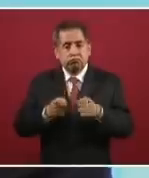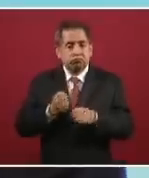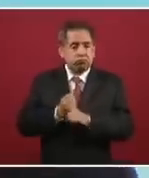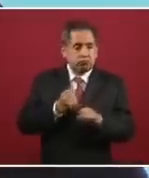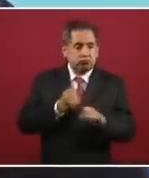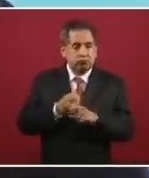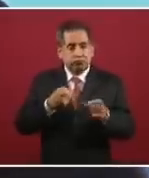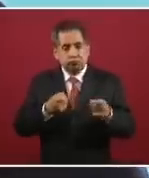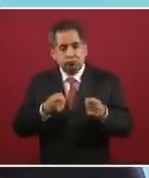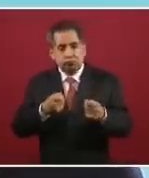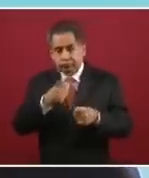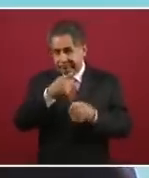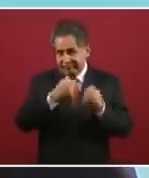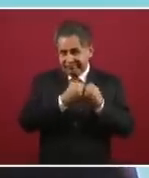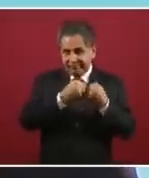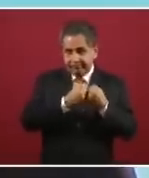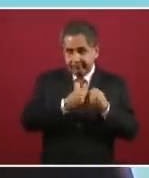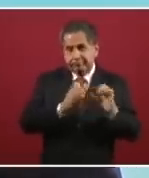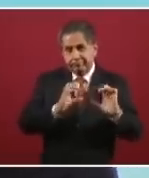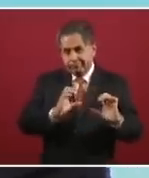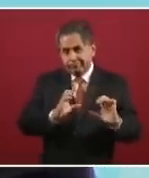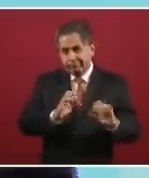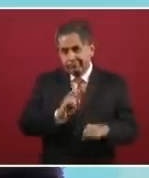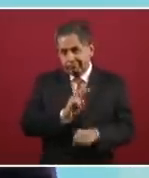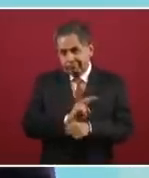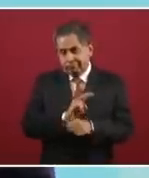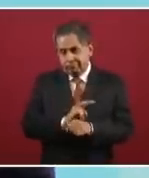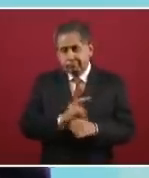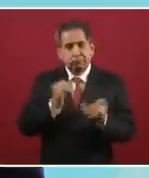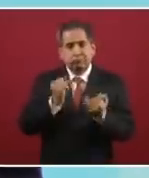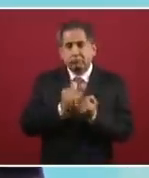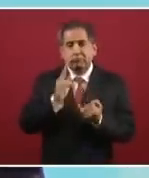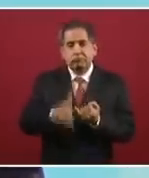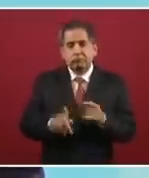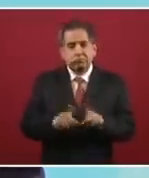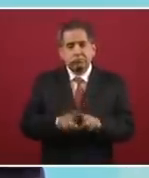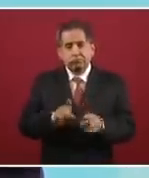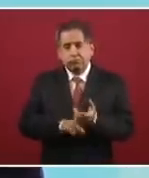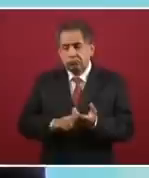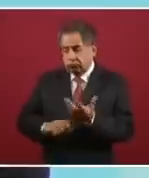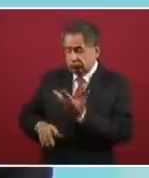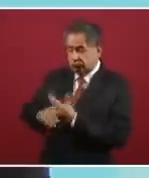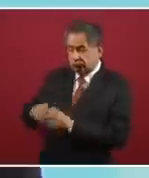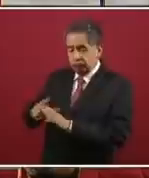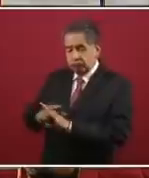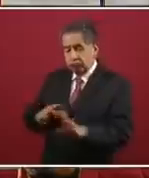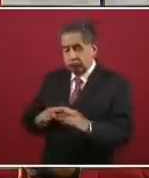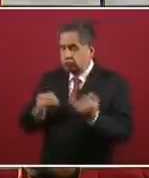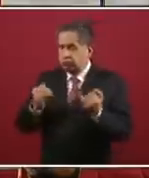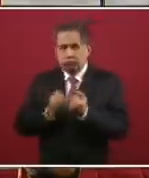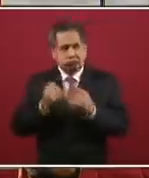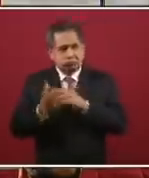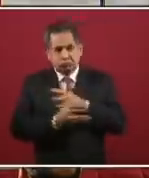para nosotros tiene el mismo rango de prioridad que para ellos tiene el tema de la migración.